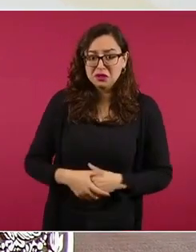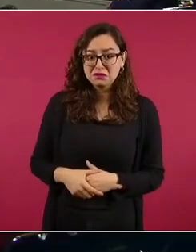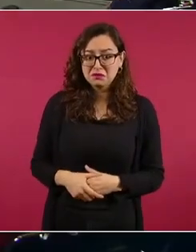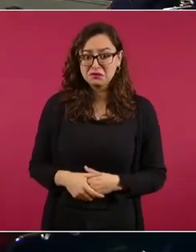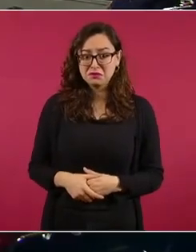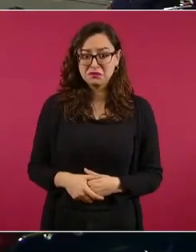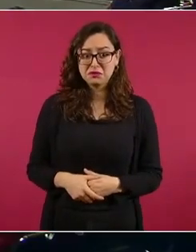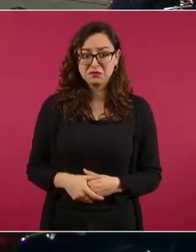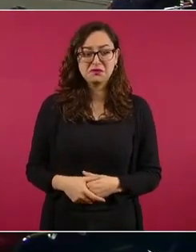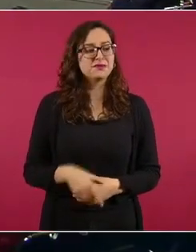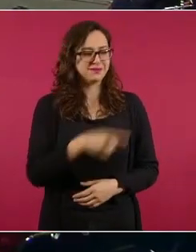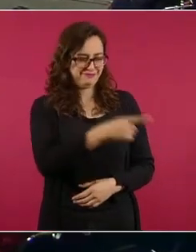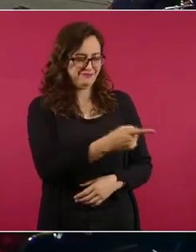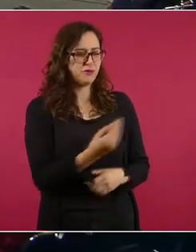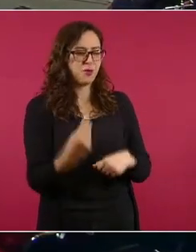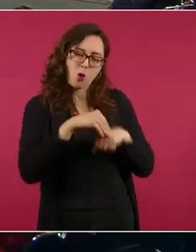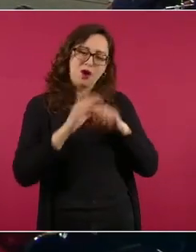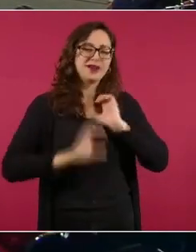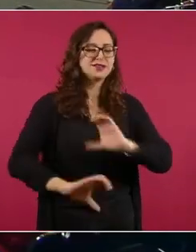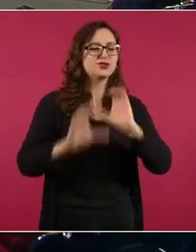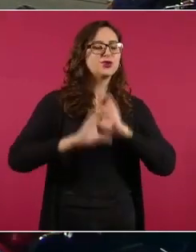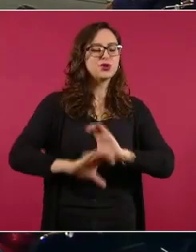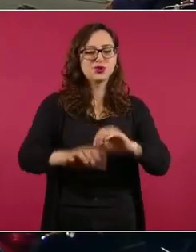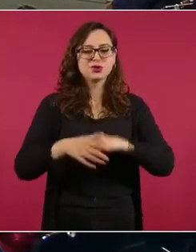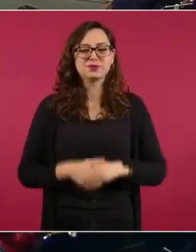¿por qué no pones a Chicoche?